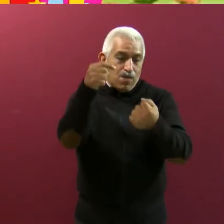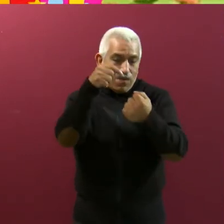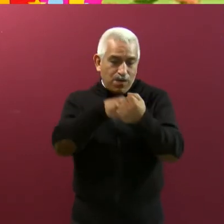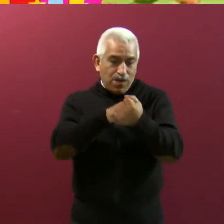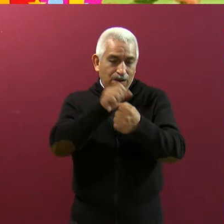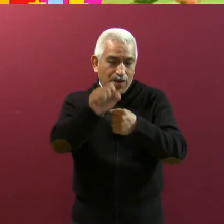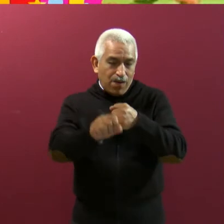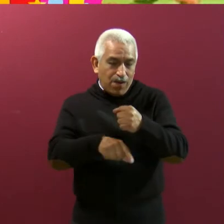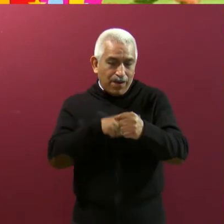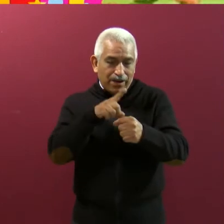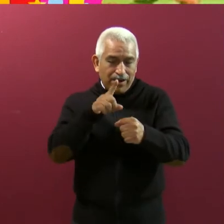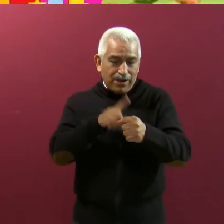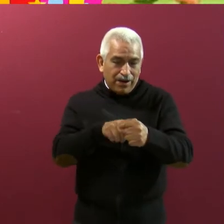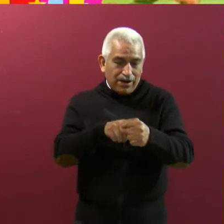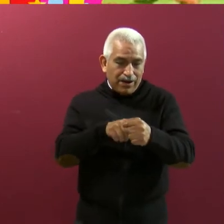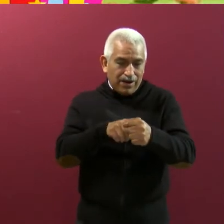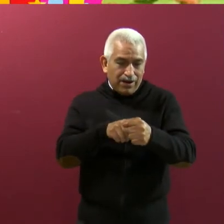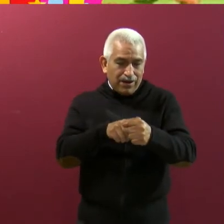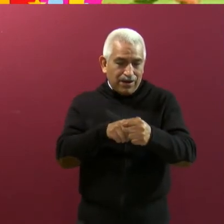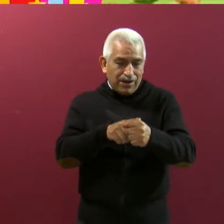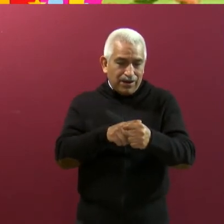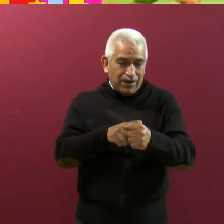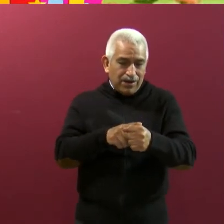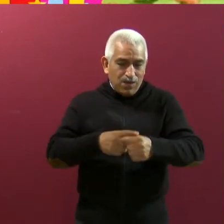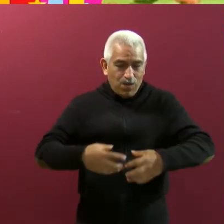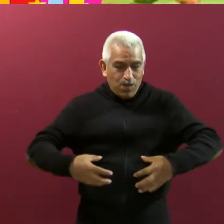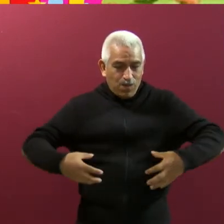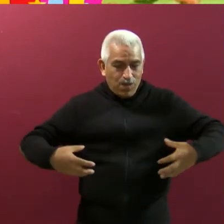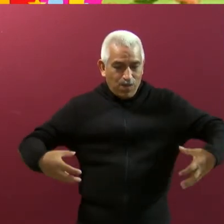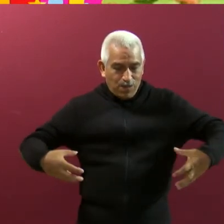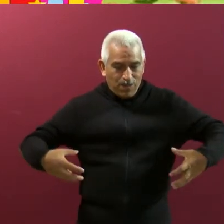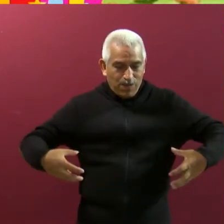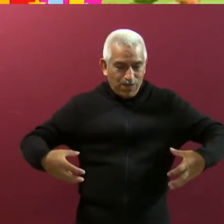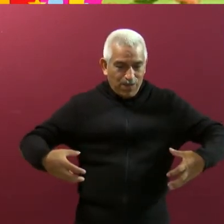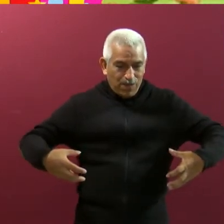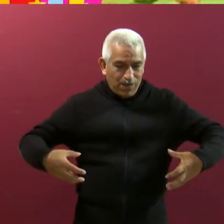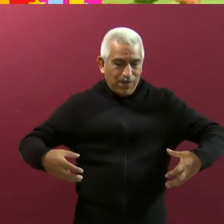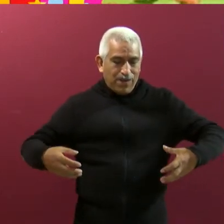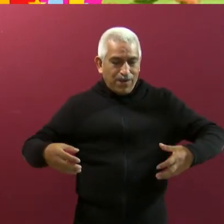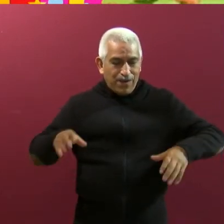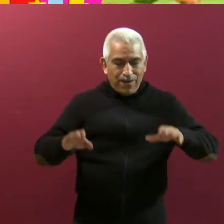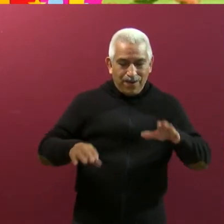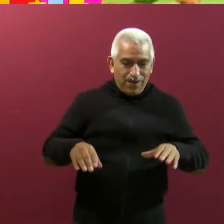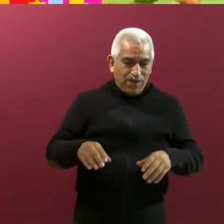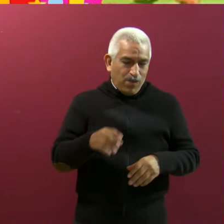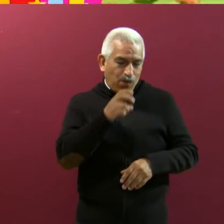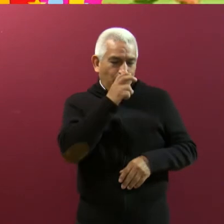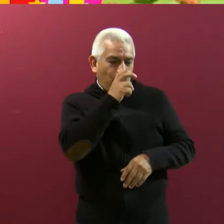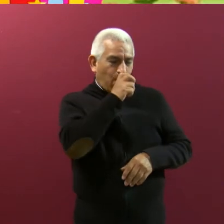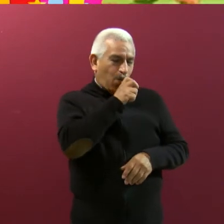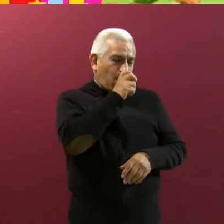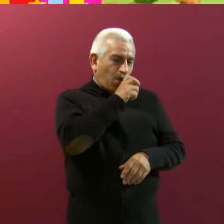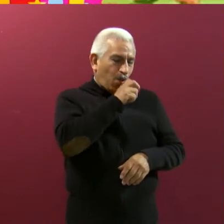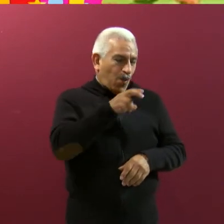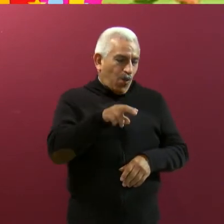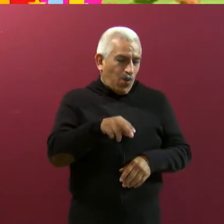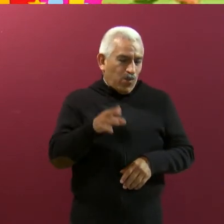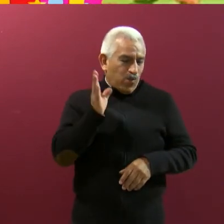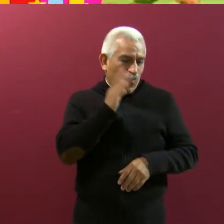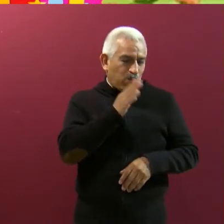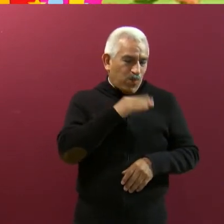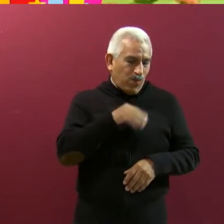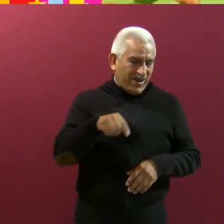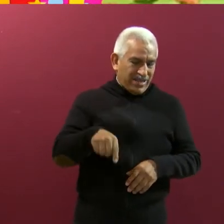se encuentra un animal que es muy gordito y que en ocasiones huele feo. ¿Por qué? Porque no